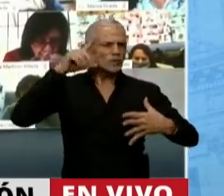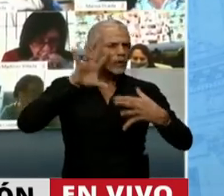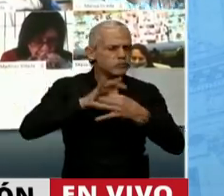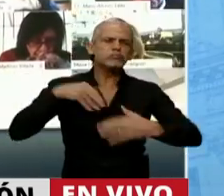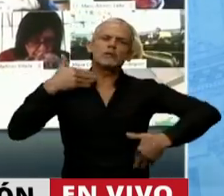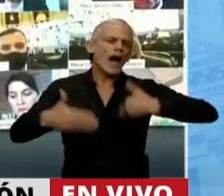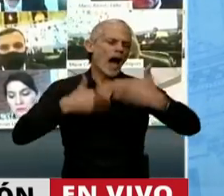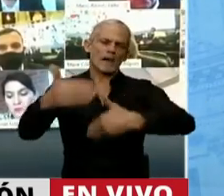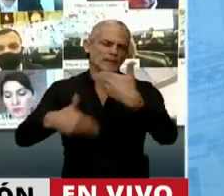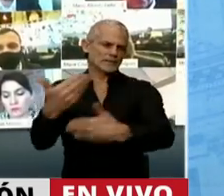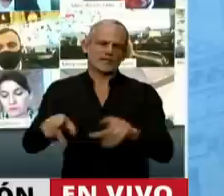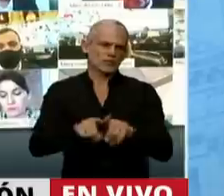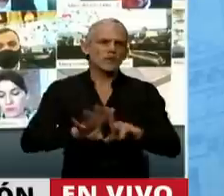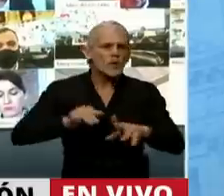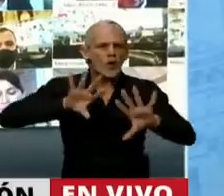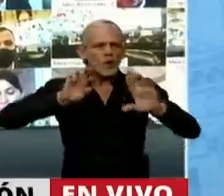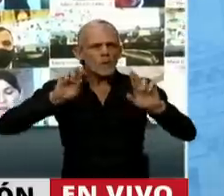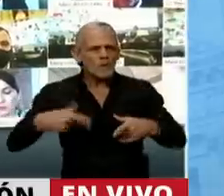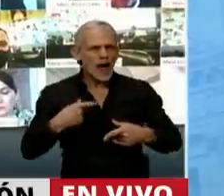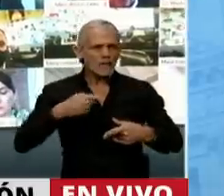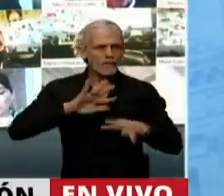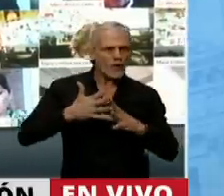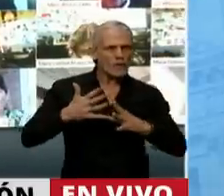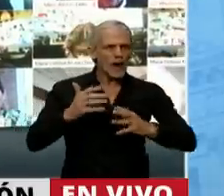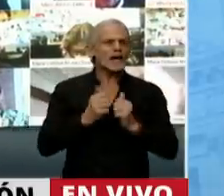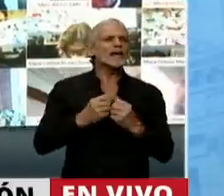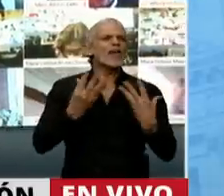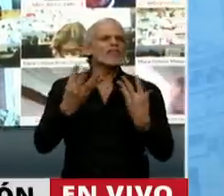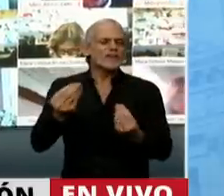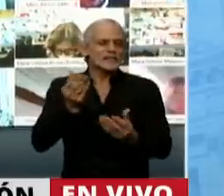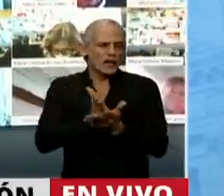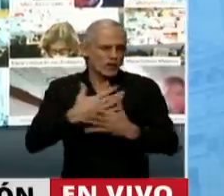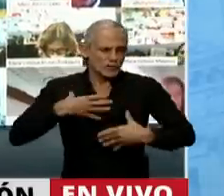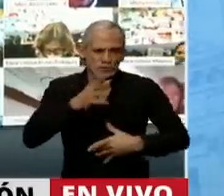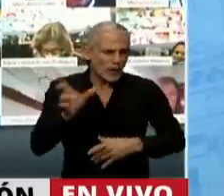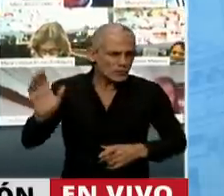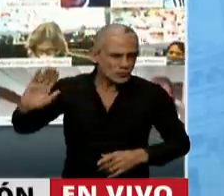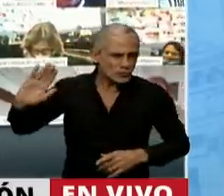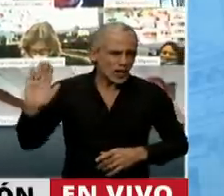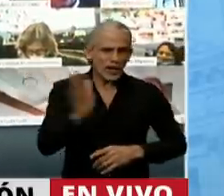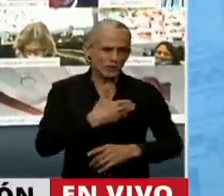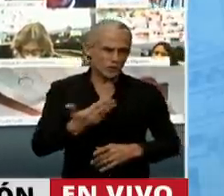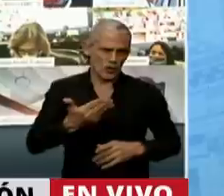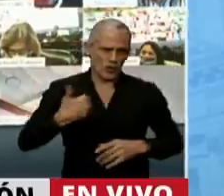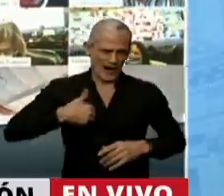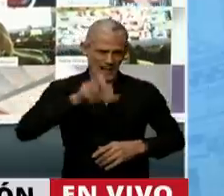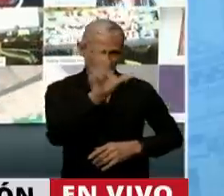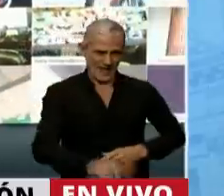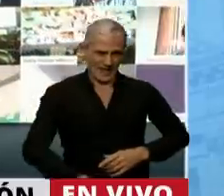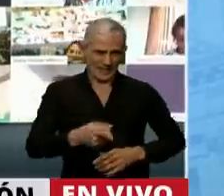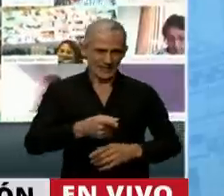seguir avanzando en una política histórica que tiene que ver con la defensa de los derechos humanos en todo el territorio